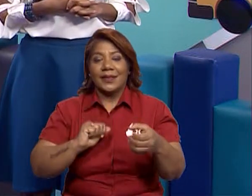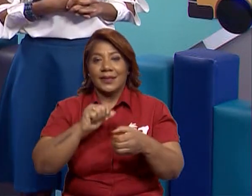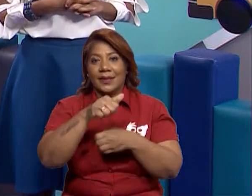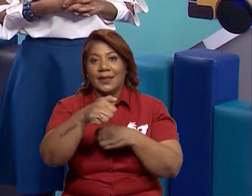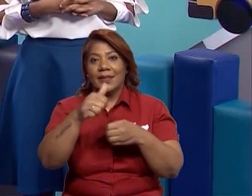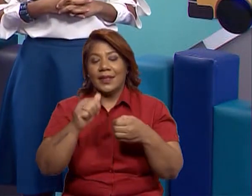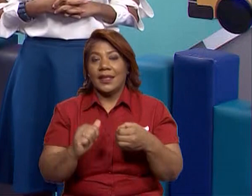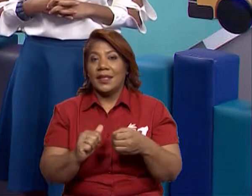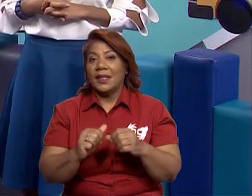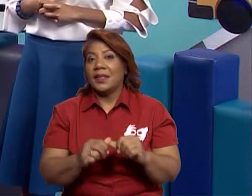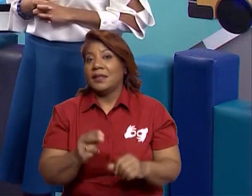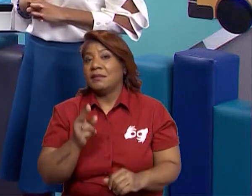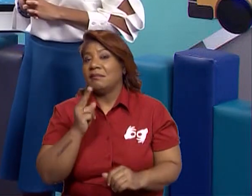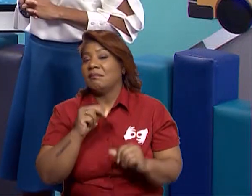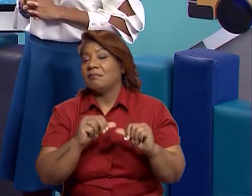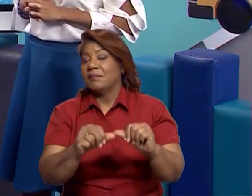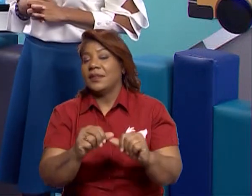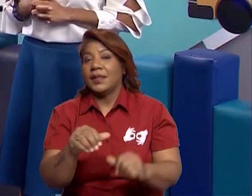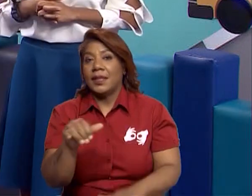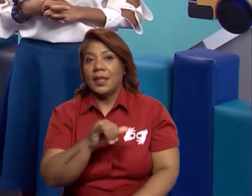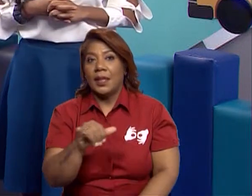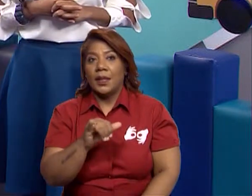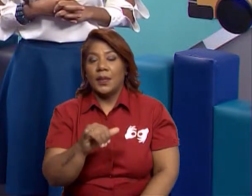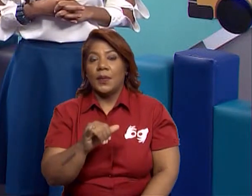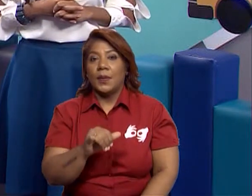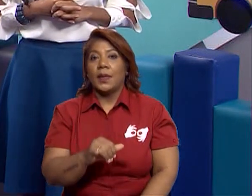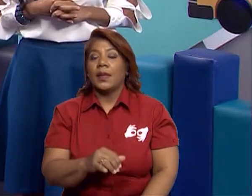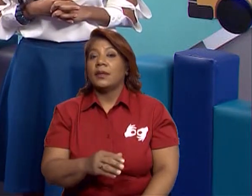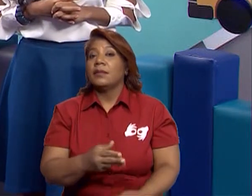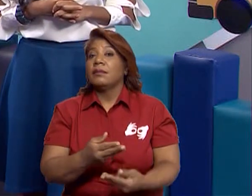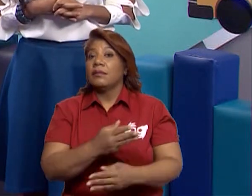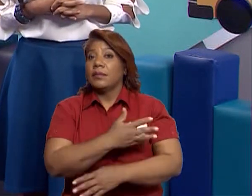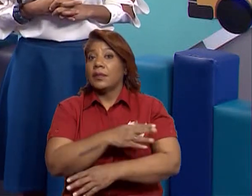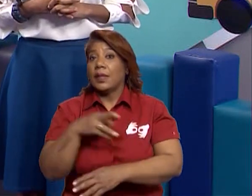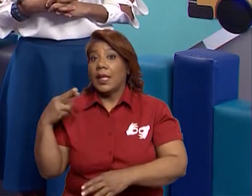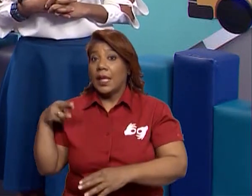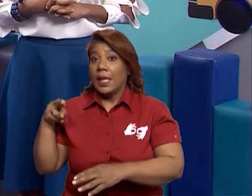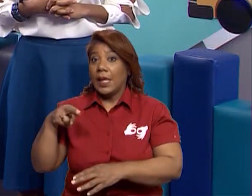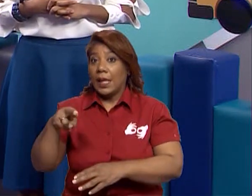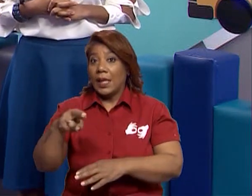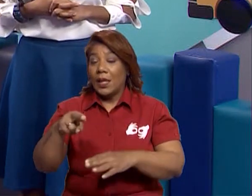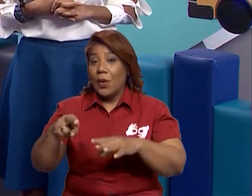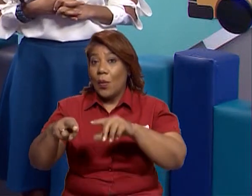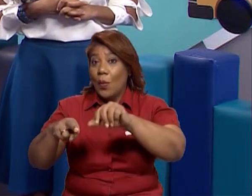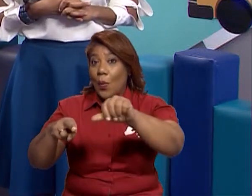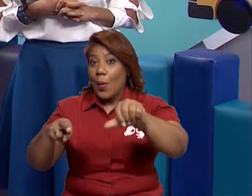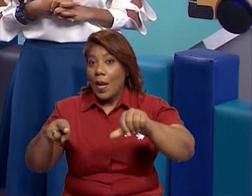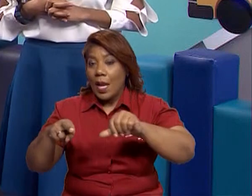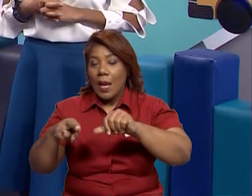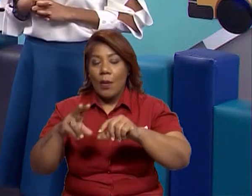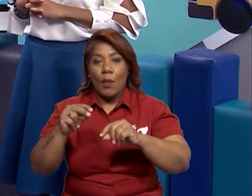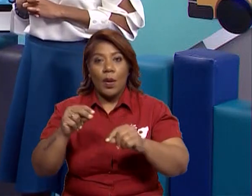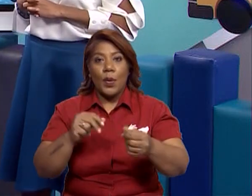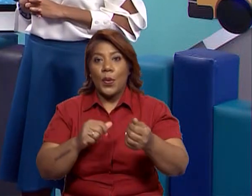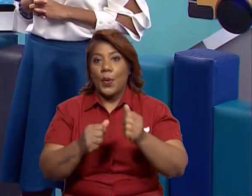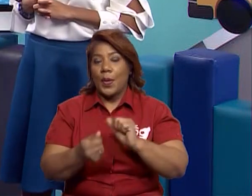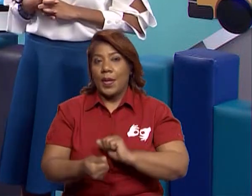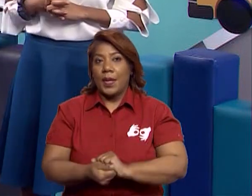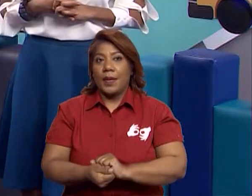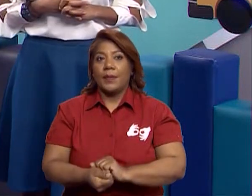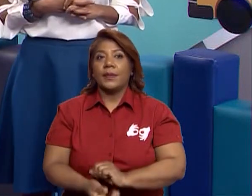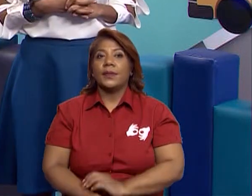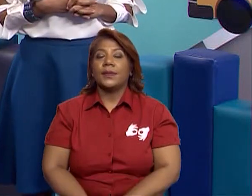masa cuando hace los cambios del estado no va a cambiar porque sigue siendo agua. ¿Ok? Así